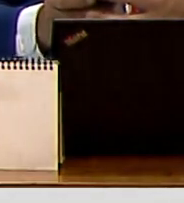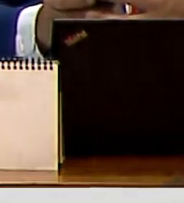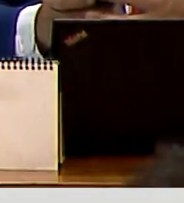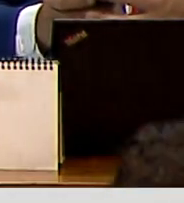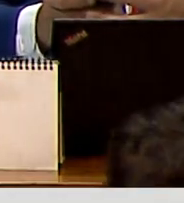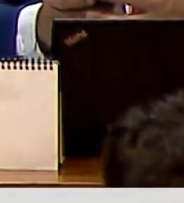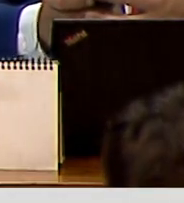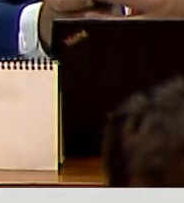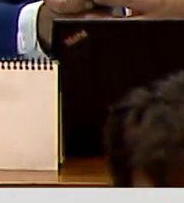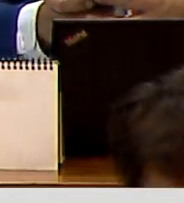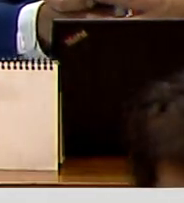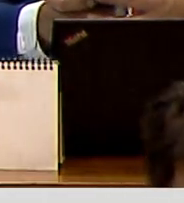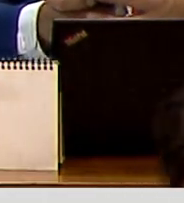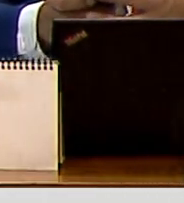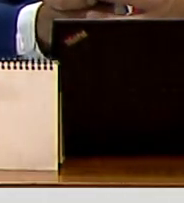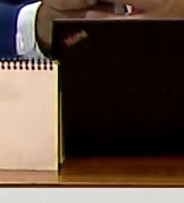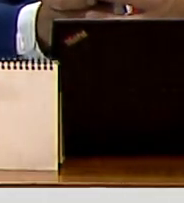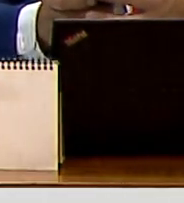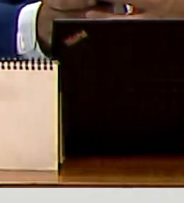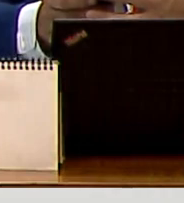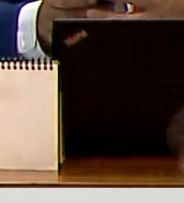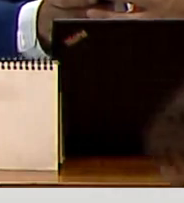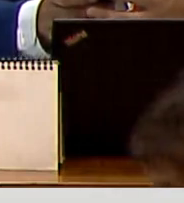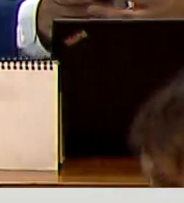entrando en tiempo de incidentes